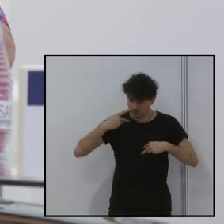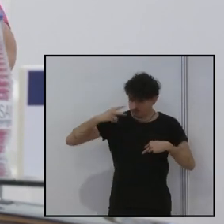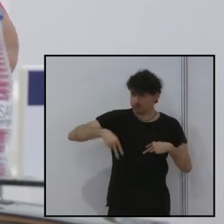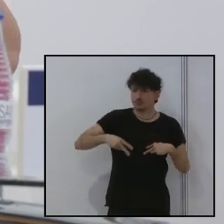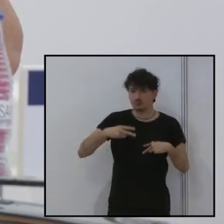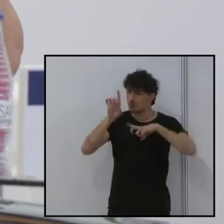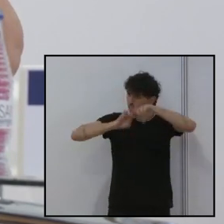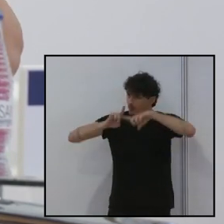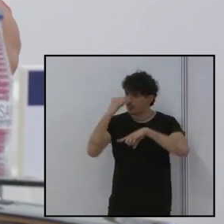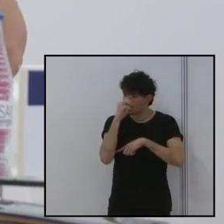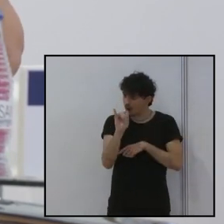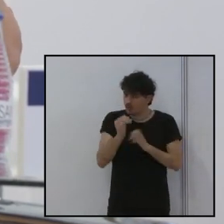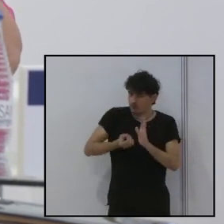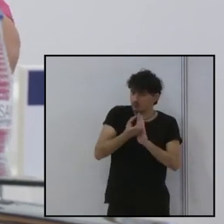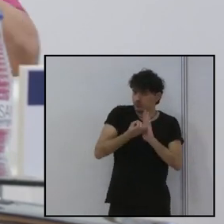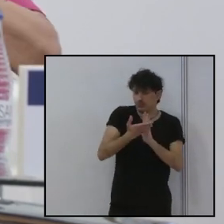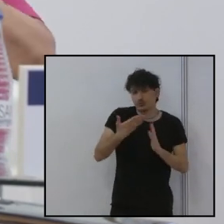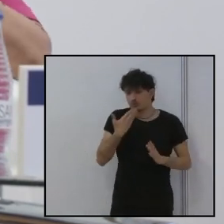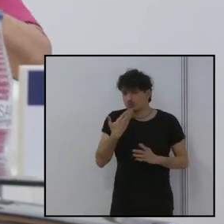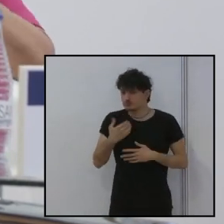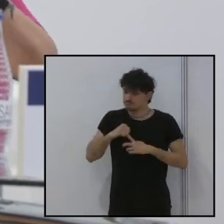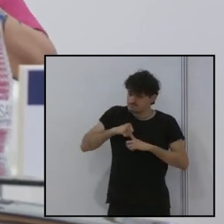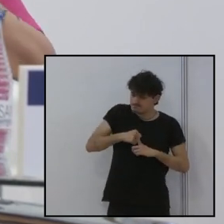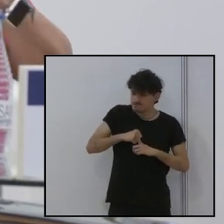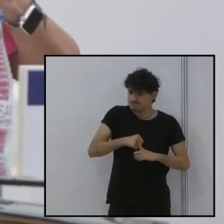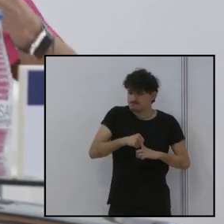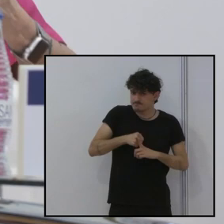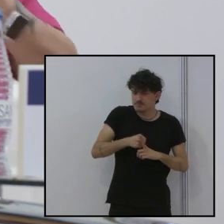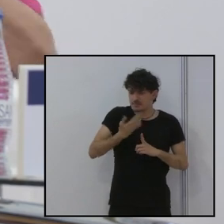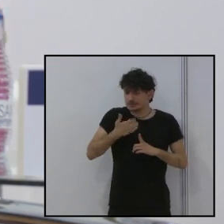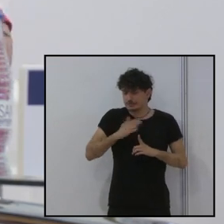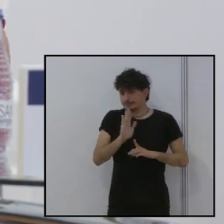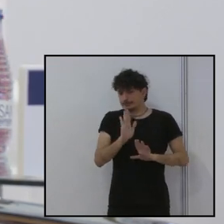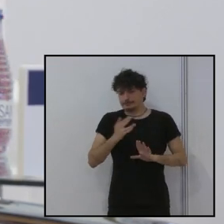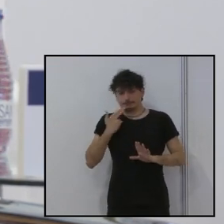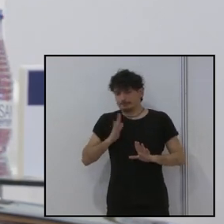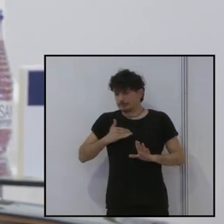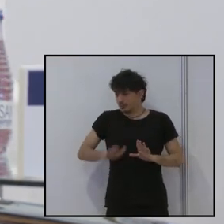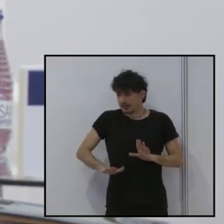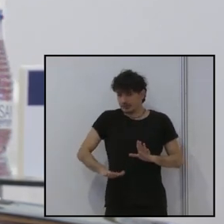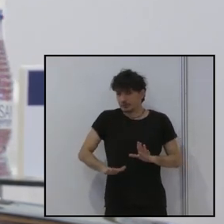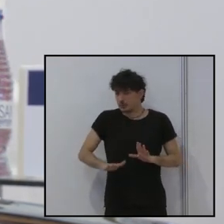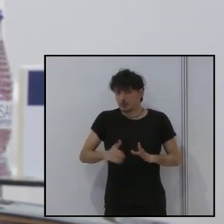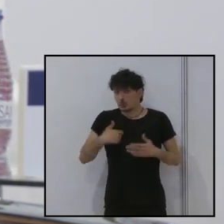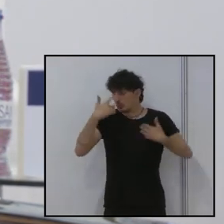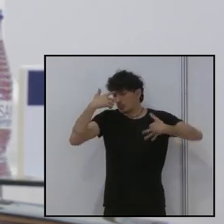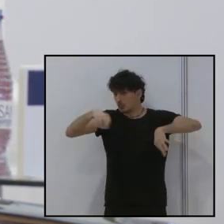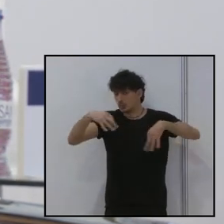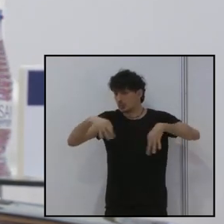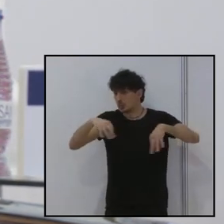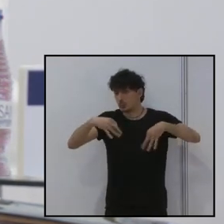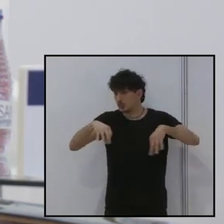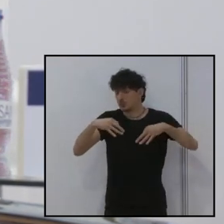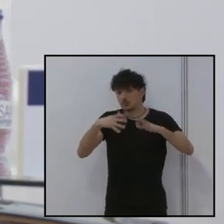como has estado tan reprimido en esas maniobras defensivas desde tan pequeño, es que no te das cuenta, como la represión es no darte ni cuenta